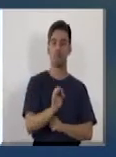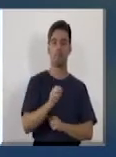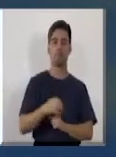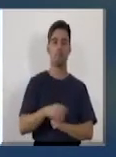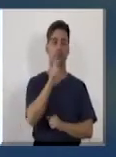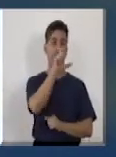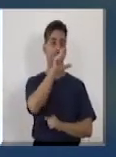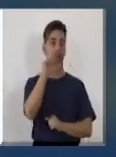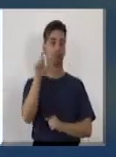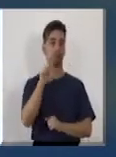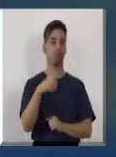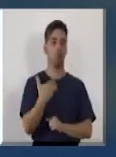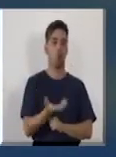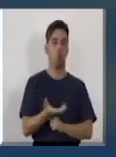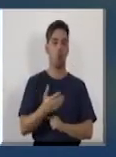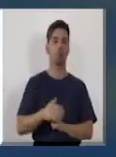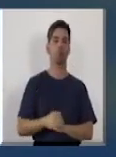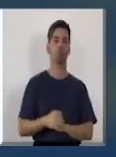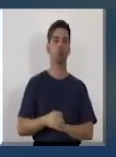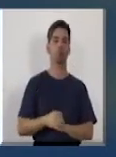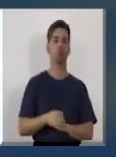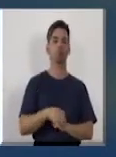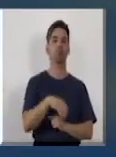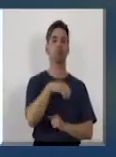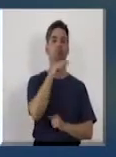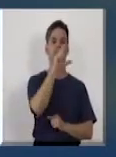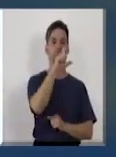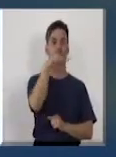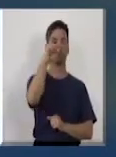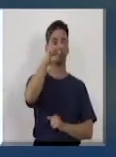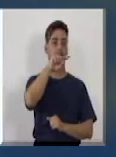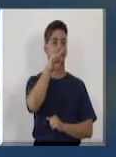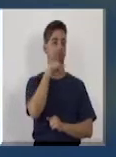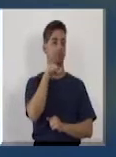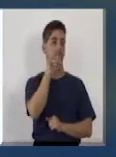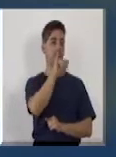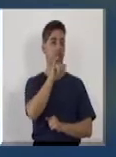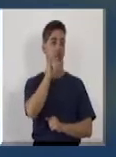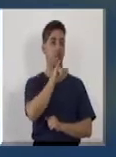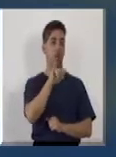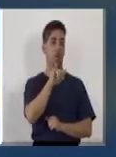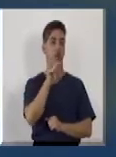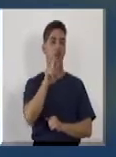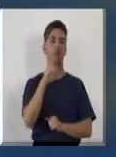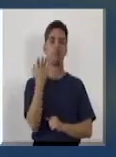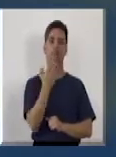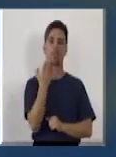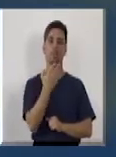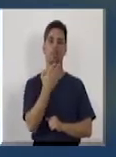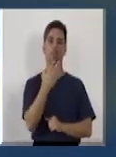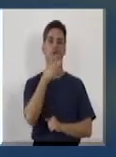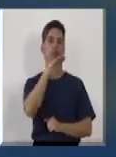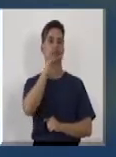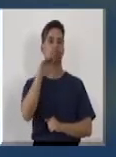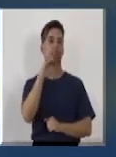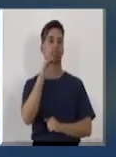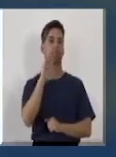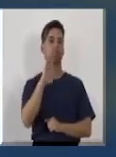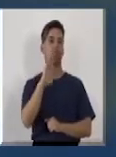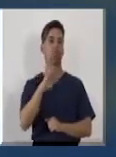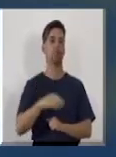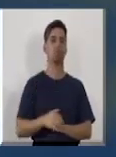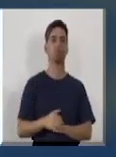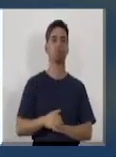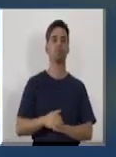la frecuencia, sería longitud de onda va a ser igual a la velocidad entre la frecuencia, o la